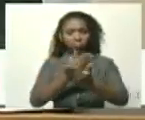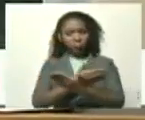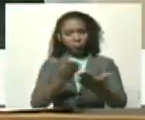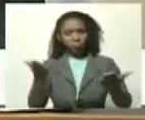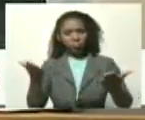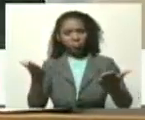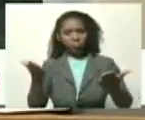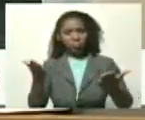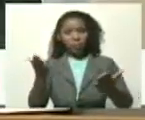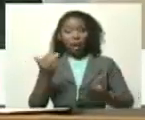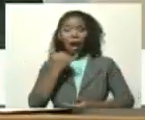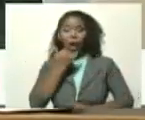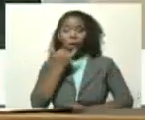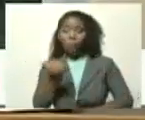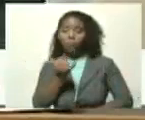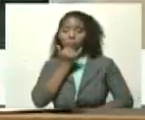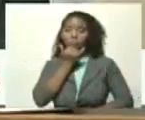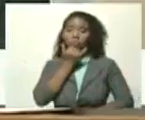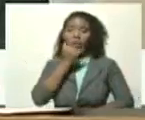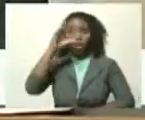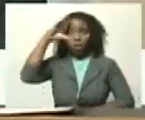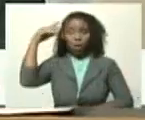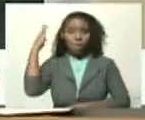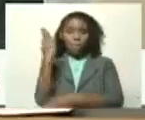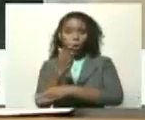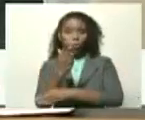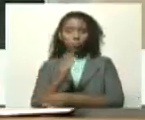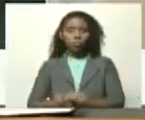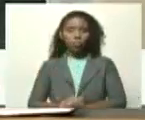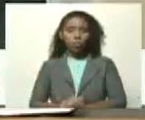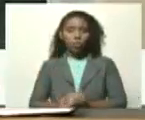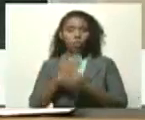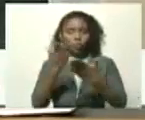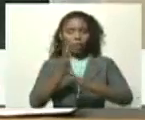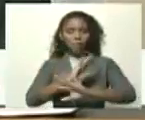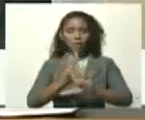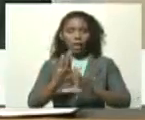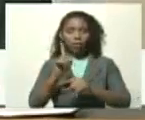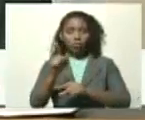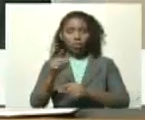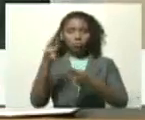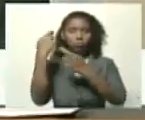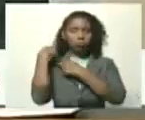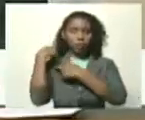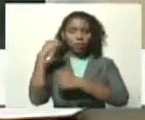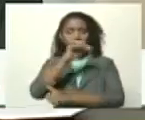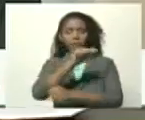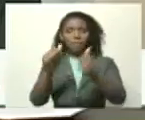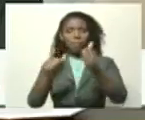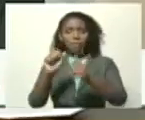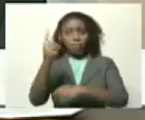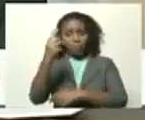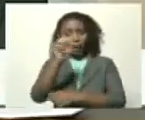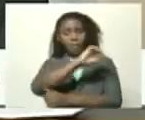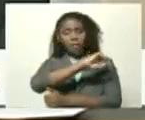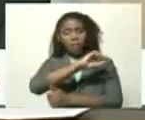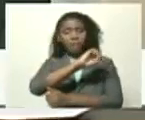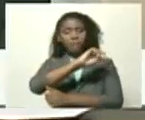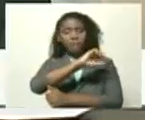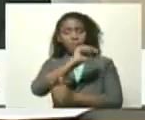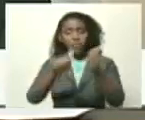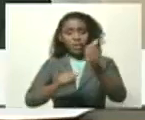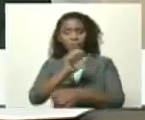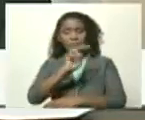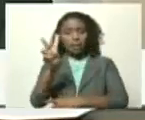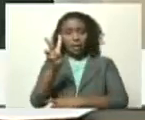En caso contrario, que os lo demande. Queda usted investida de su condición de primera vicepresidenta de la